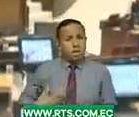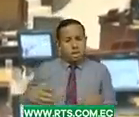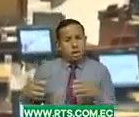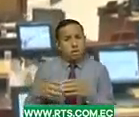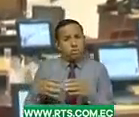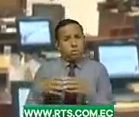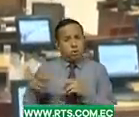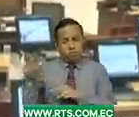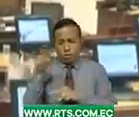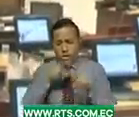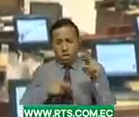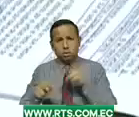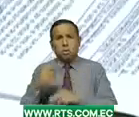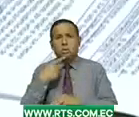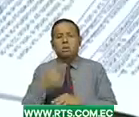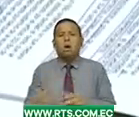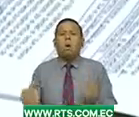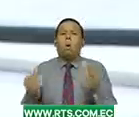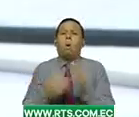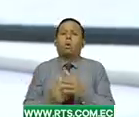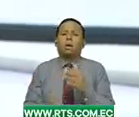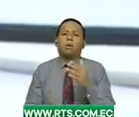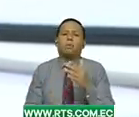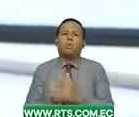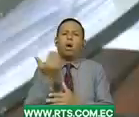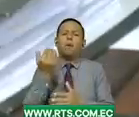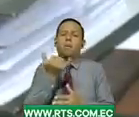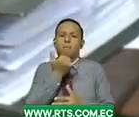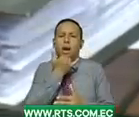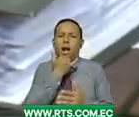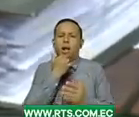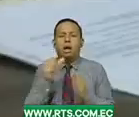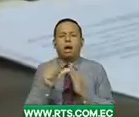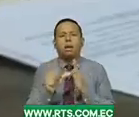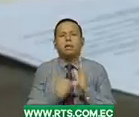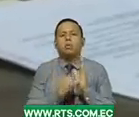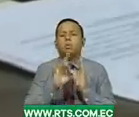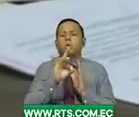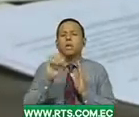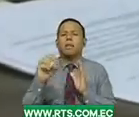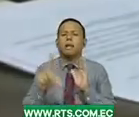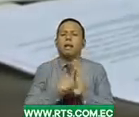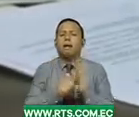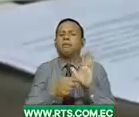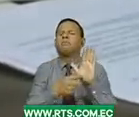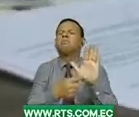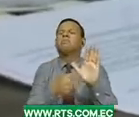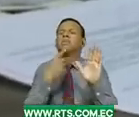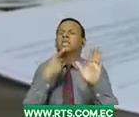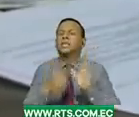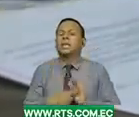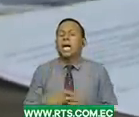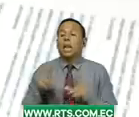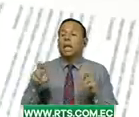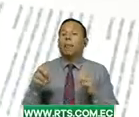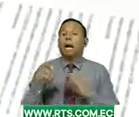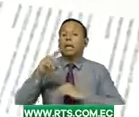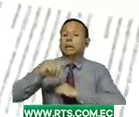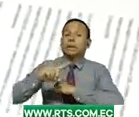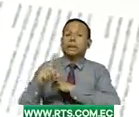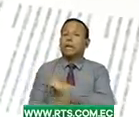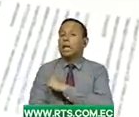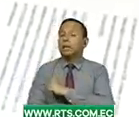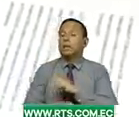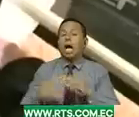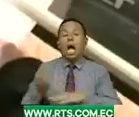Fiscalización denunció un nuevo error en el sustento del artículo 80 de la ley legislativa, donde se estaría citando una sentencia que la Corte